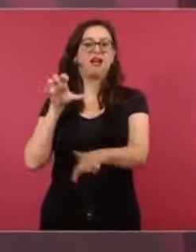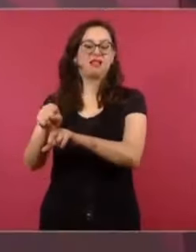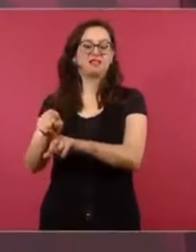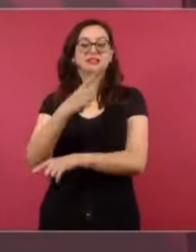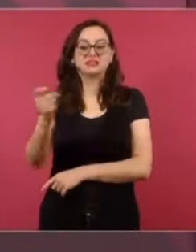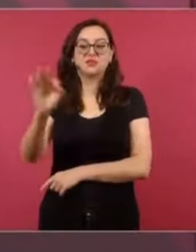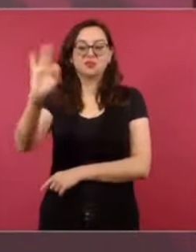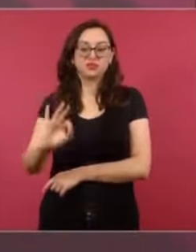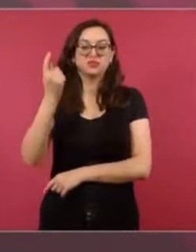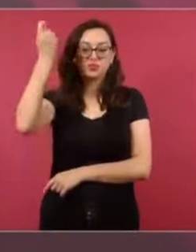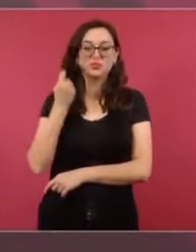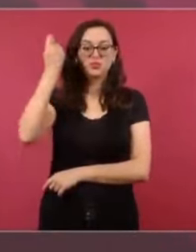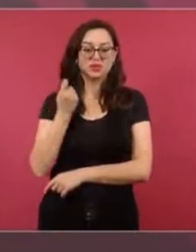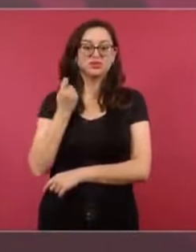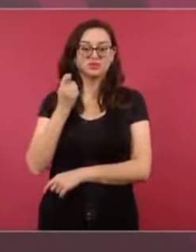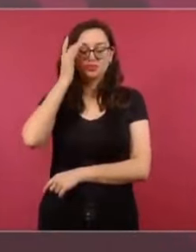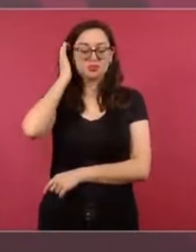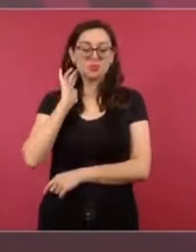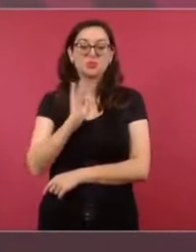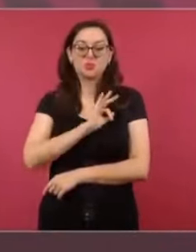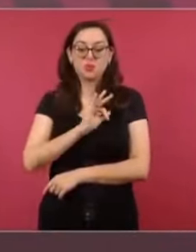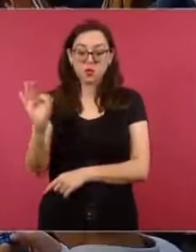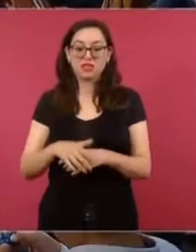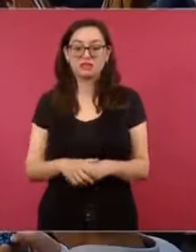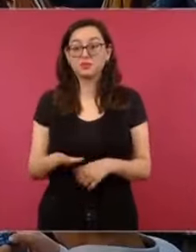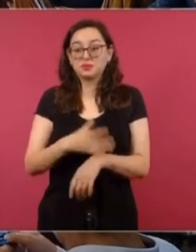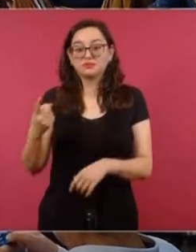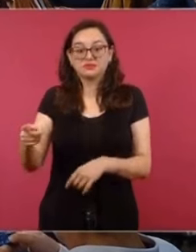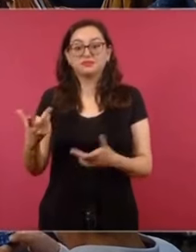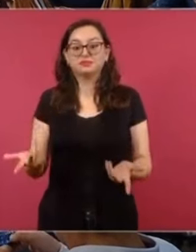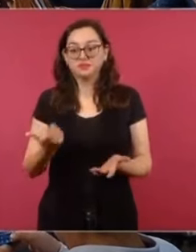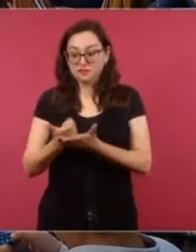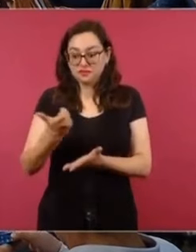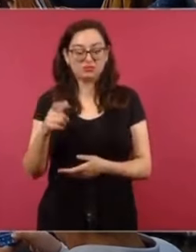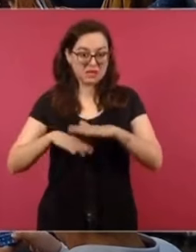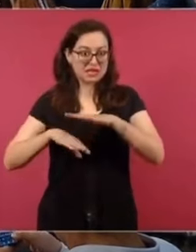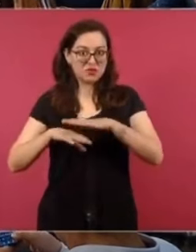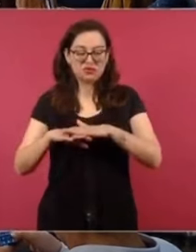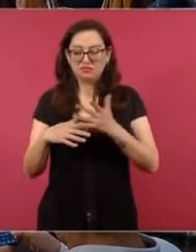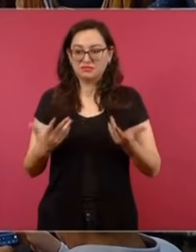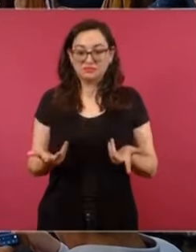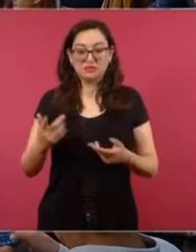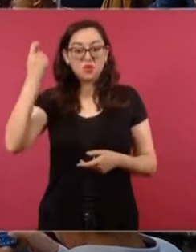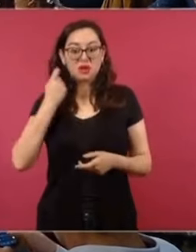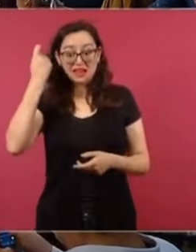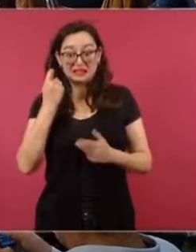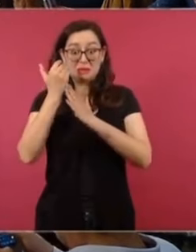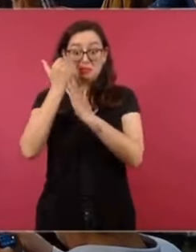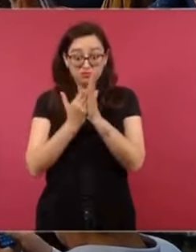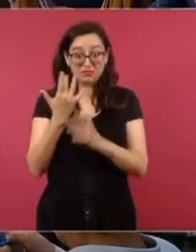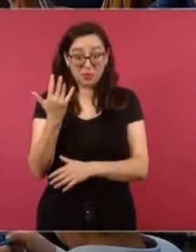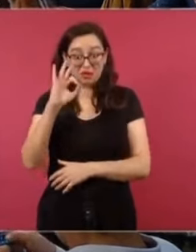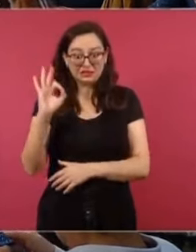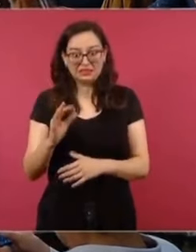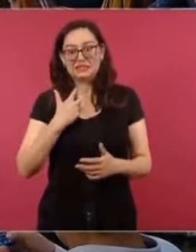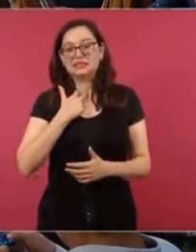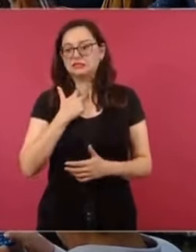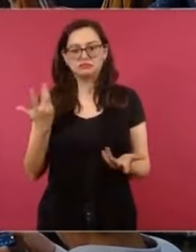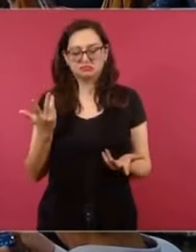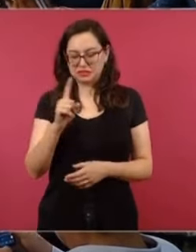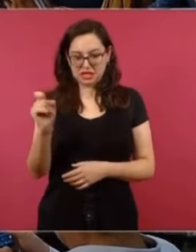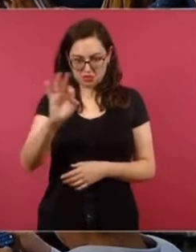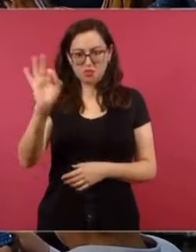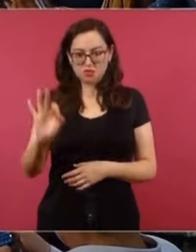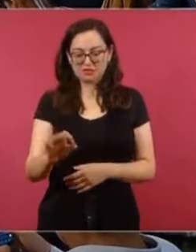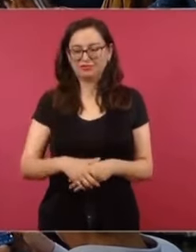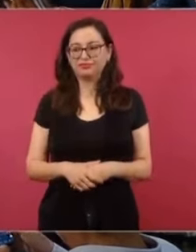se pueda retirar, sobre todo los de menos ingresos, con el 100% de su salario. Pero la pregunta era,